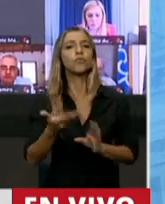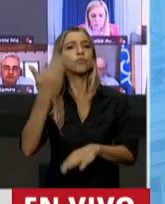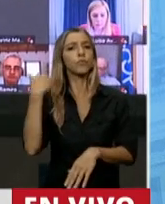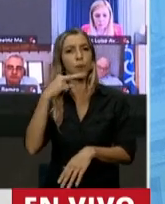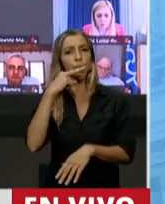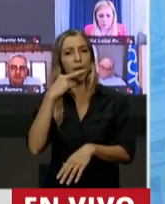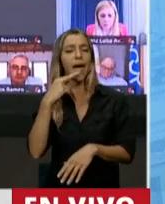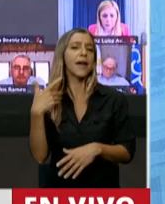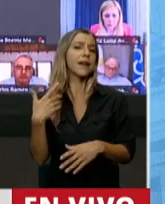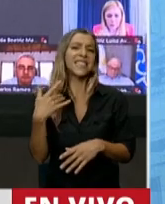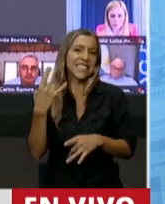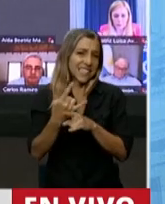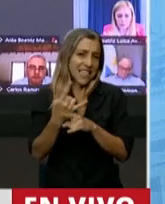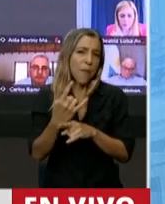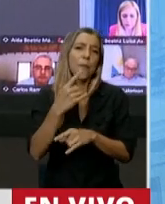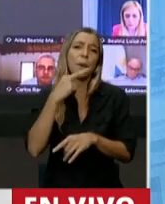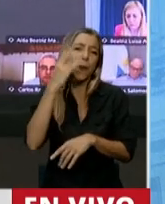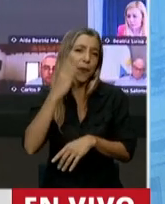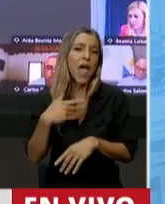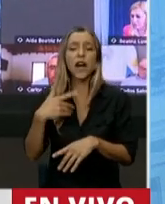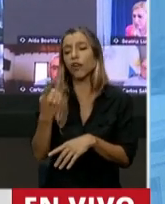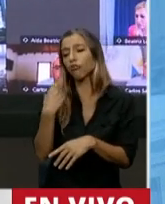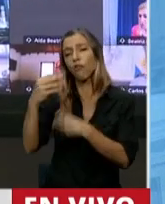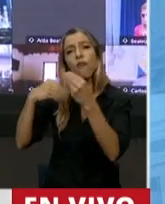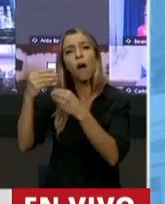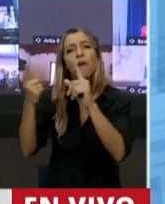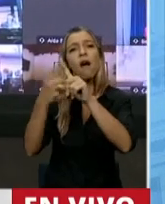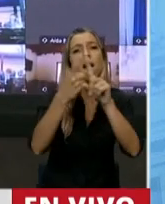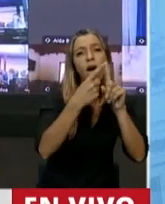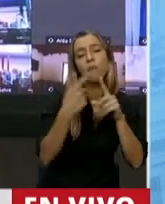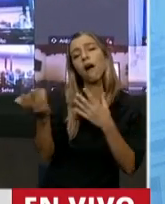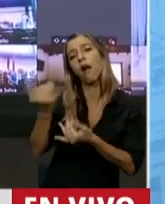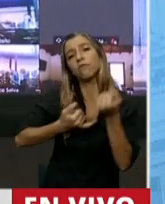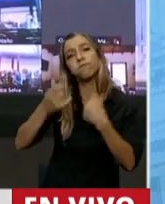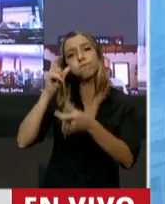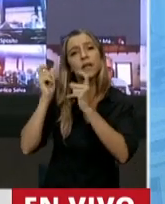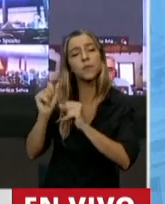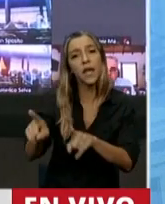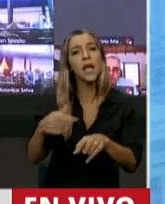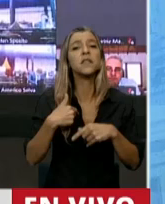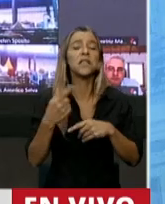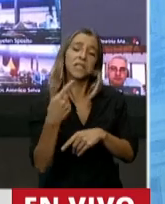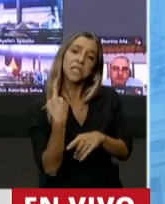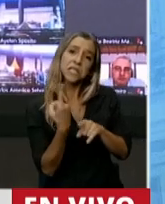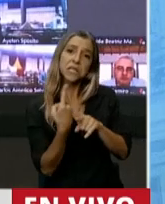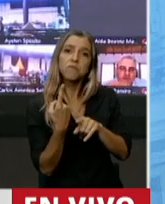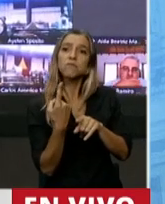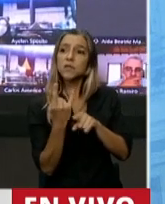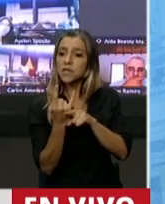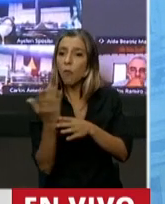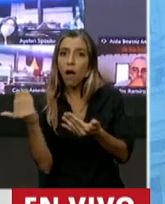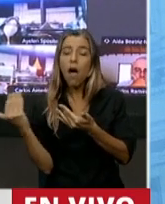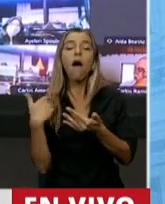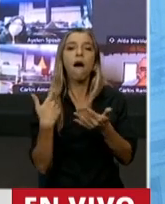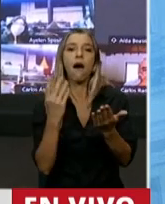nos cuentan sus experiencias para poder incorporarle algunas cosas al proyecto. Y Norma tiene